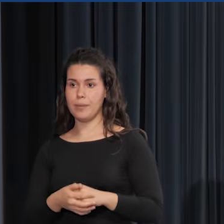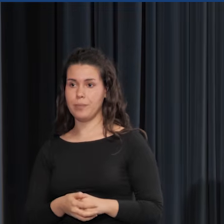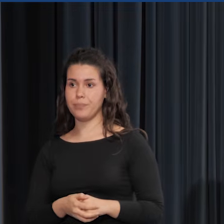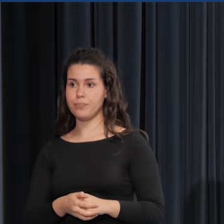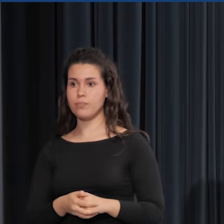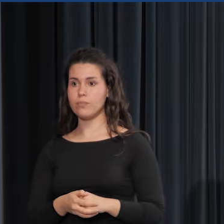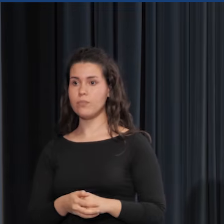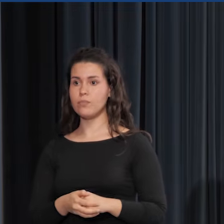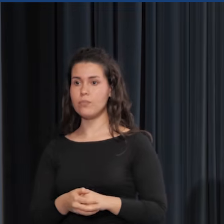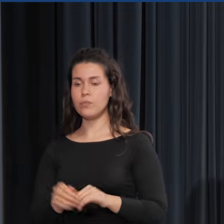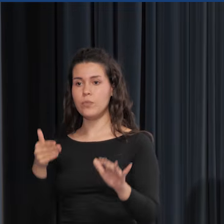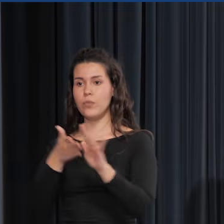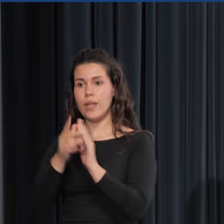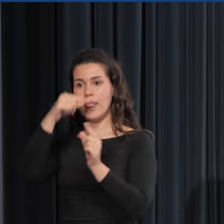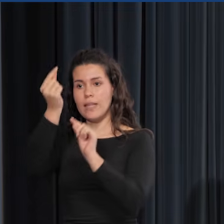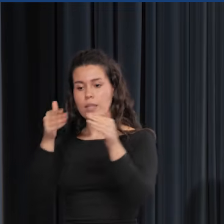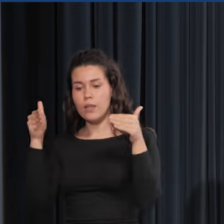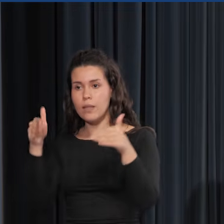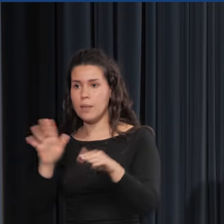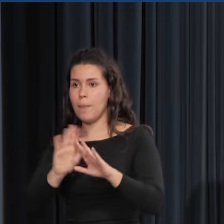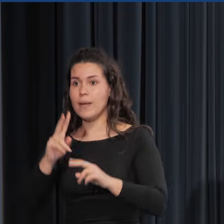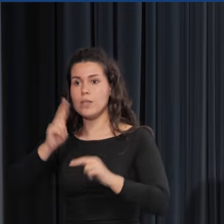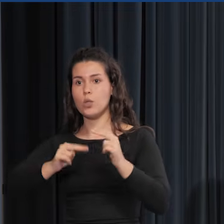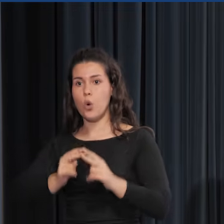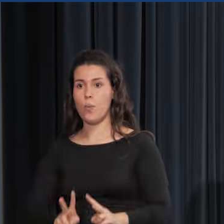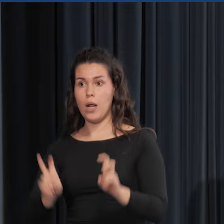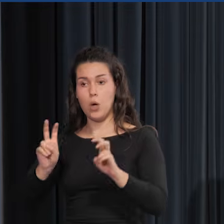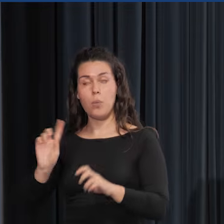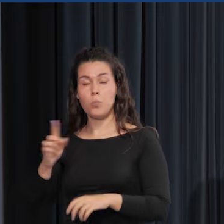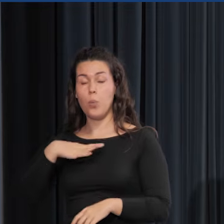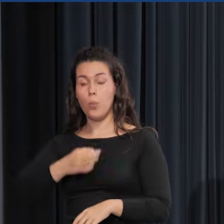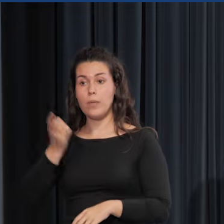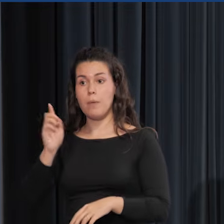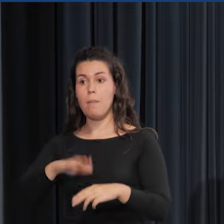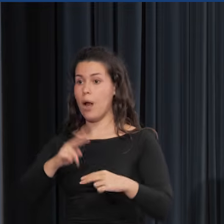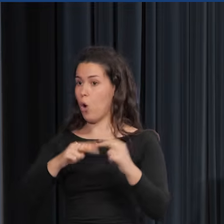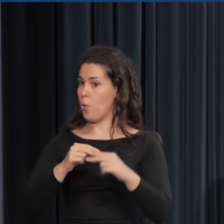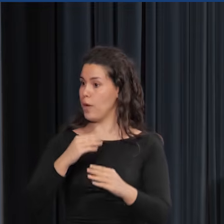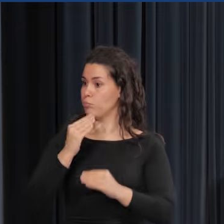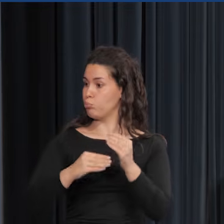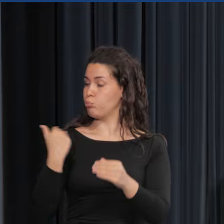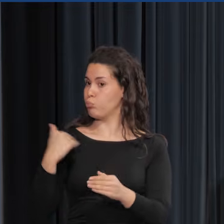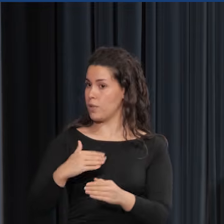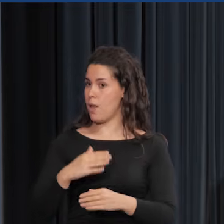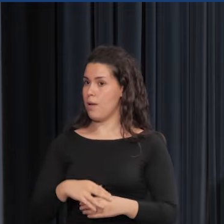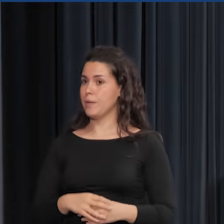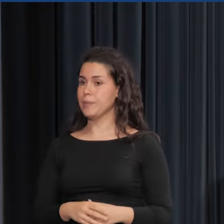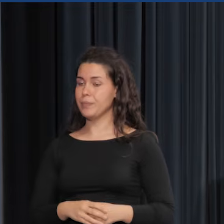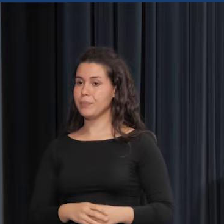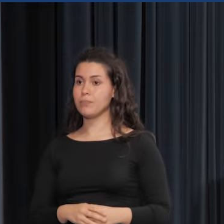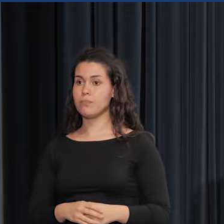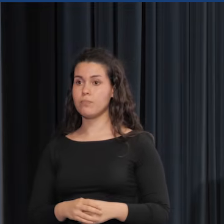a centrar el diseño solamente en obra nueva, ¿no? Pero también lo podemos hacer para obras existentes. También quiero poner en valor